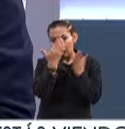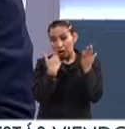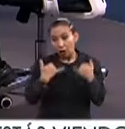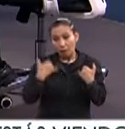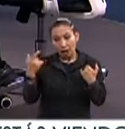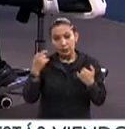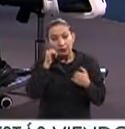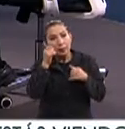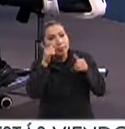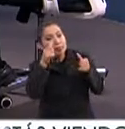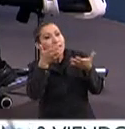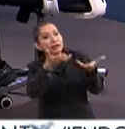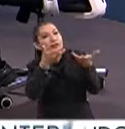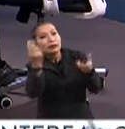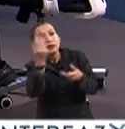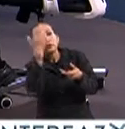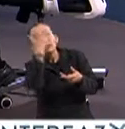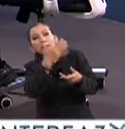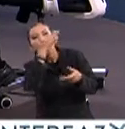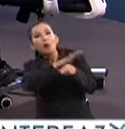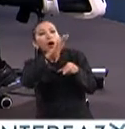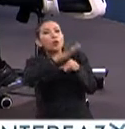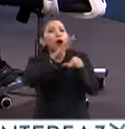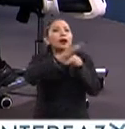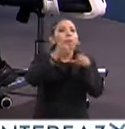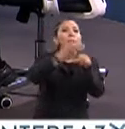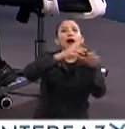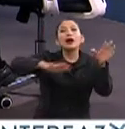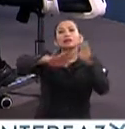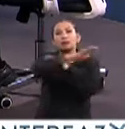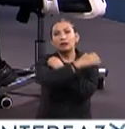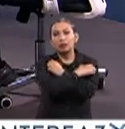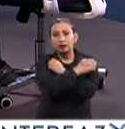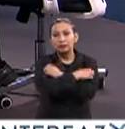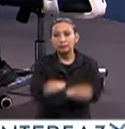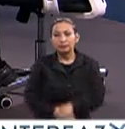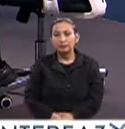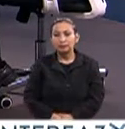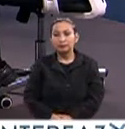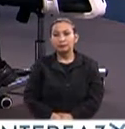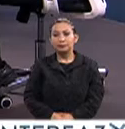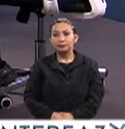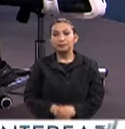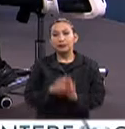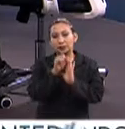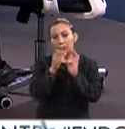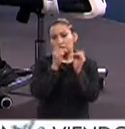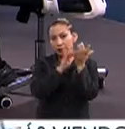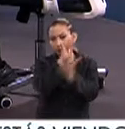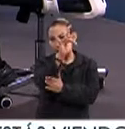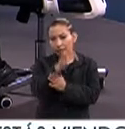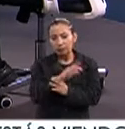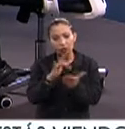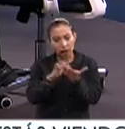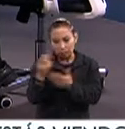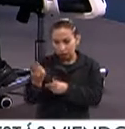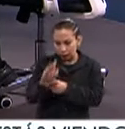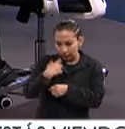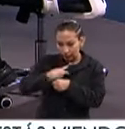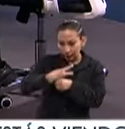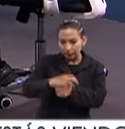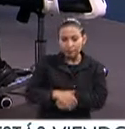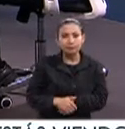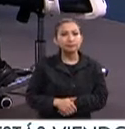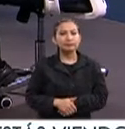los jóvenes están ávidos, necesarios de saber qué está pasando en nuestro sistema educativo en México. Muchísimas gracias. No, gracias a ustedes por la